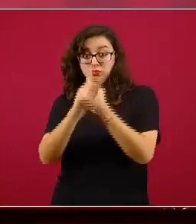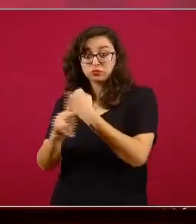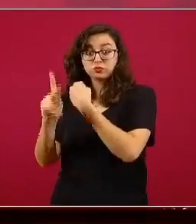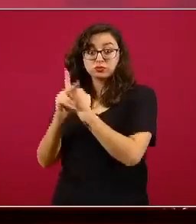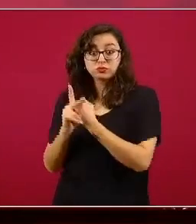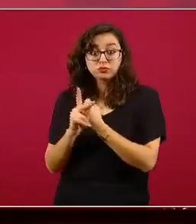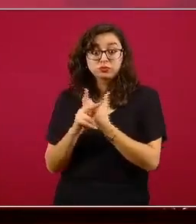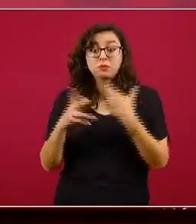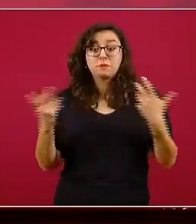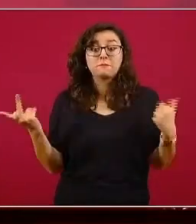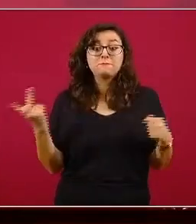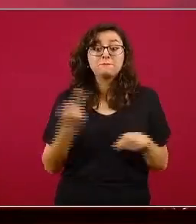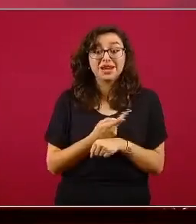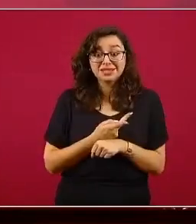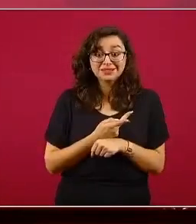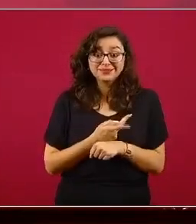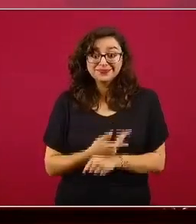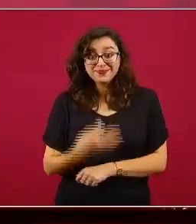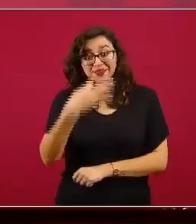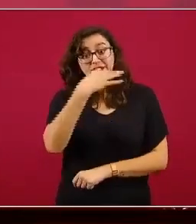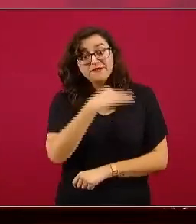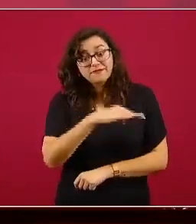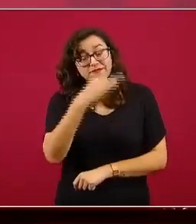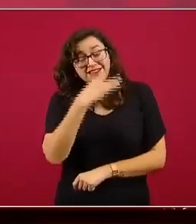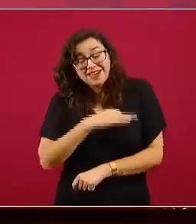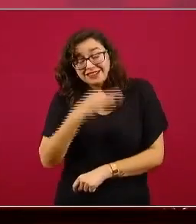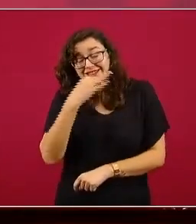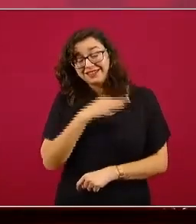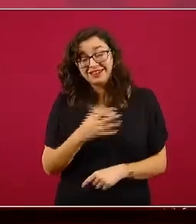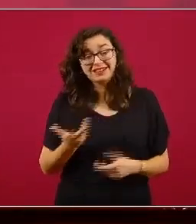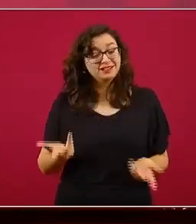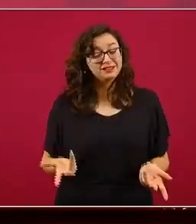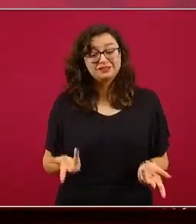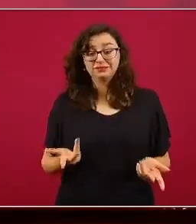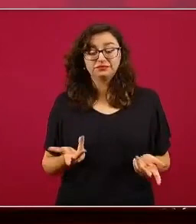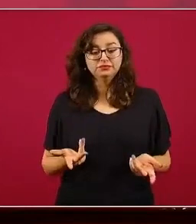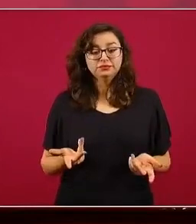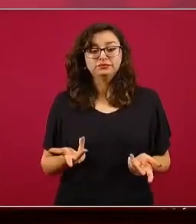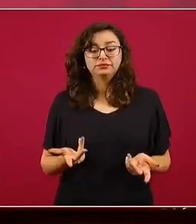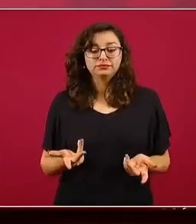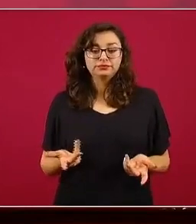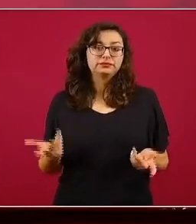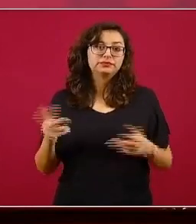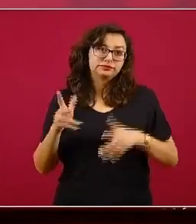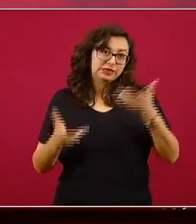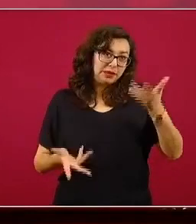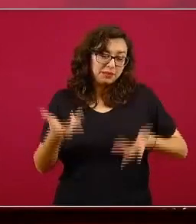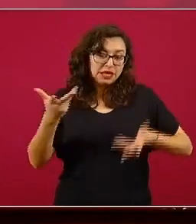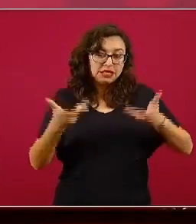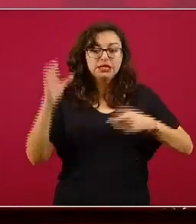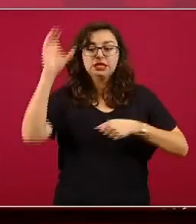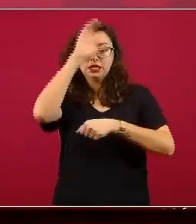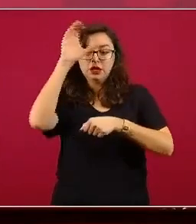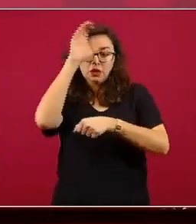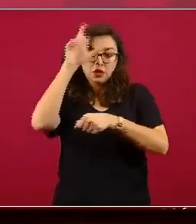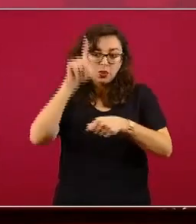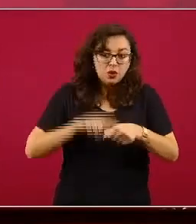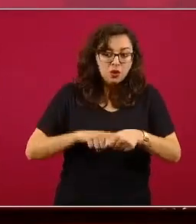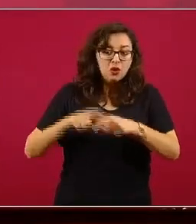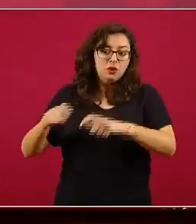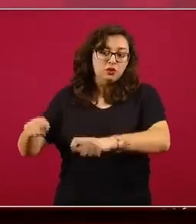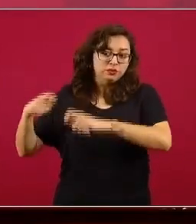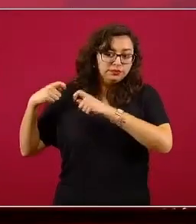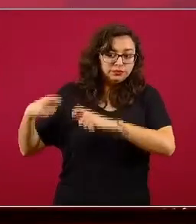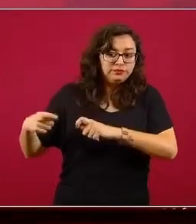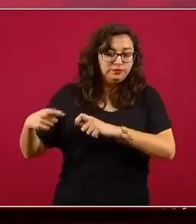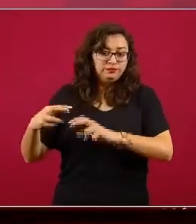es el momento de ciertas festividades, desde luego, dependiendo cuál es la cultura o la tradición